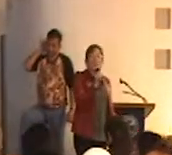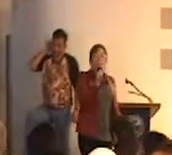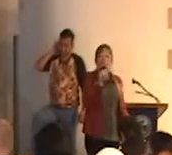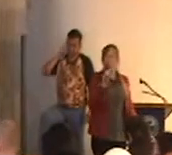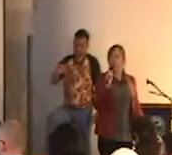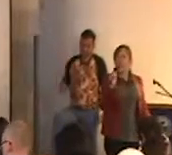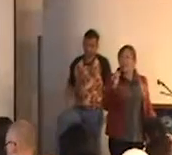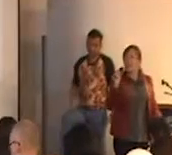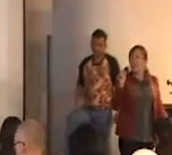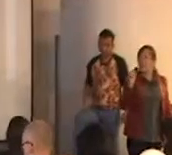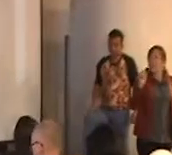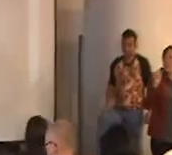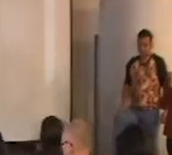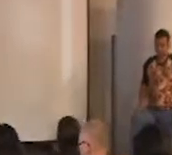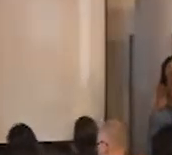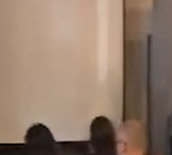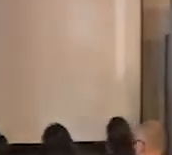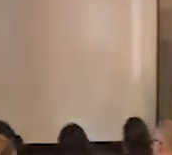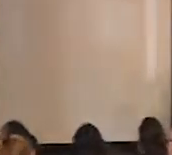¿Listo?